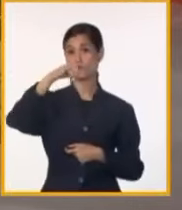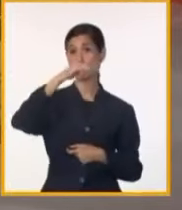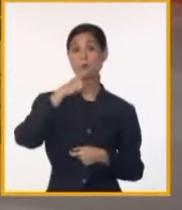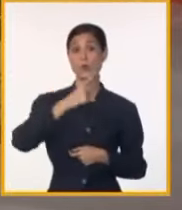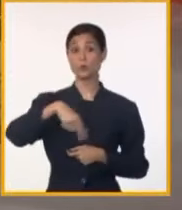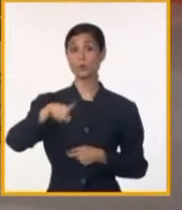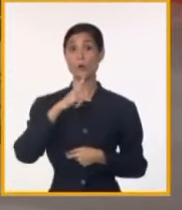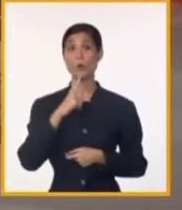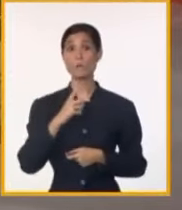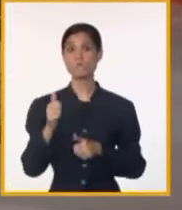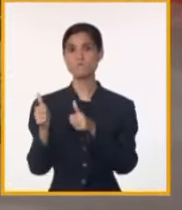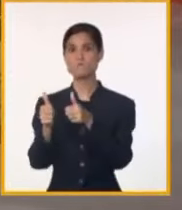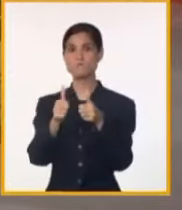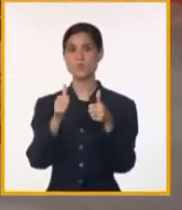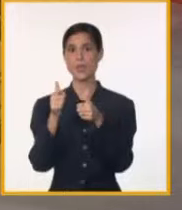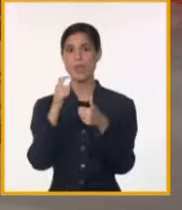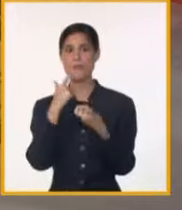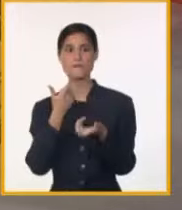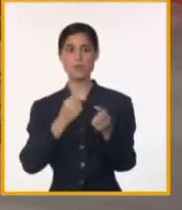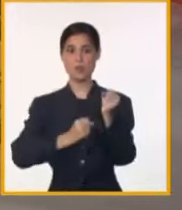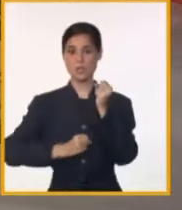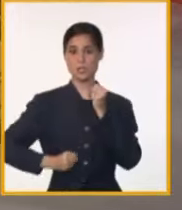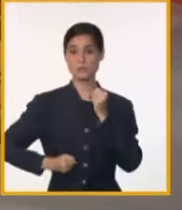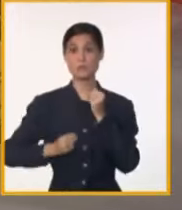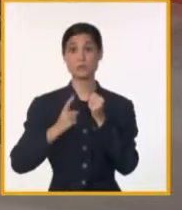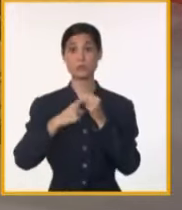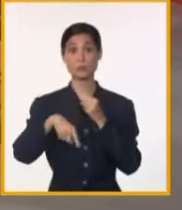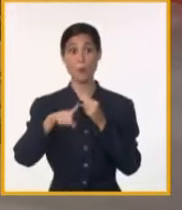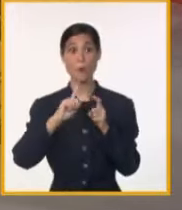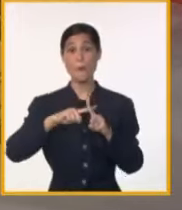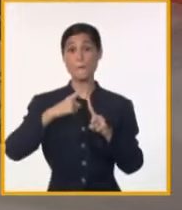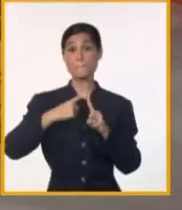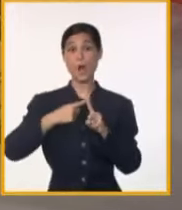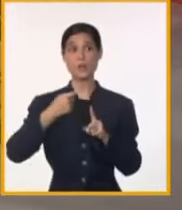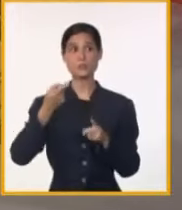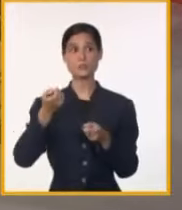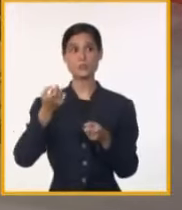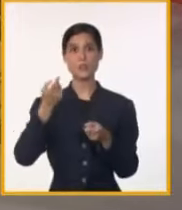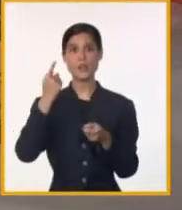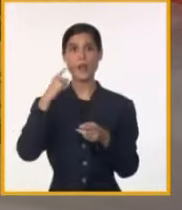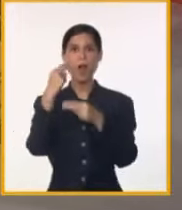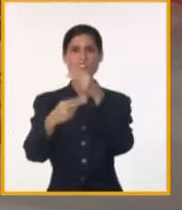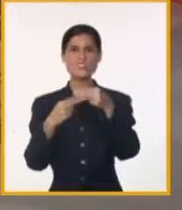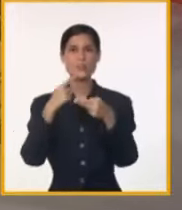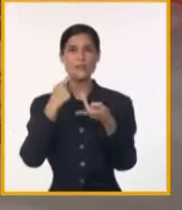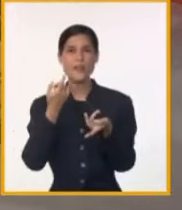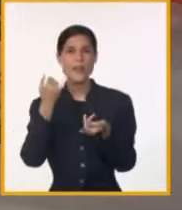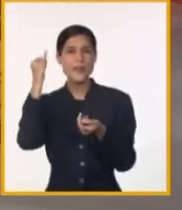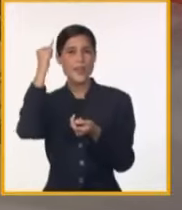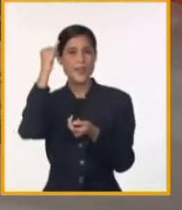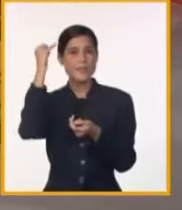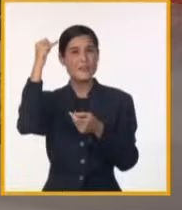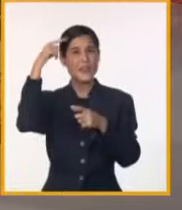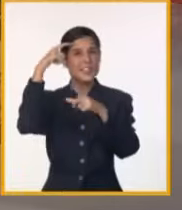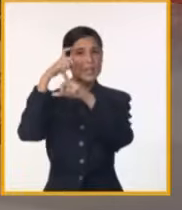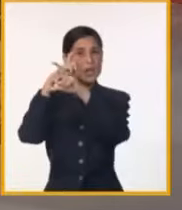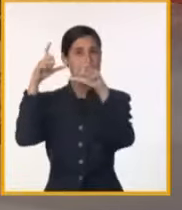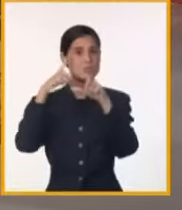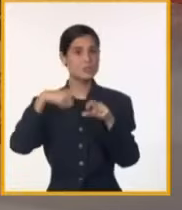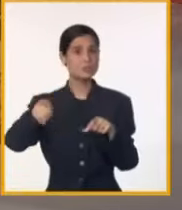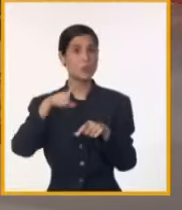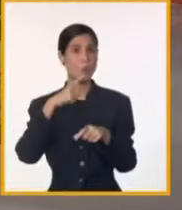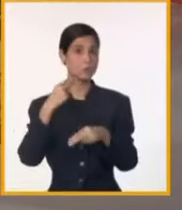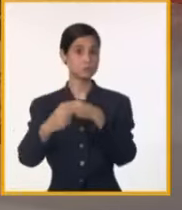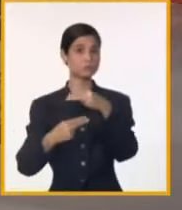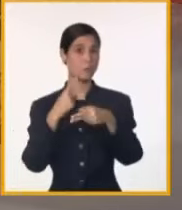reconocerlo al trabajo de su de inteligencia que son muy operativos pero independientemente de eso no han